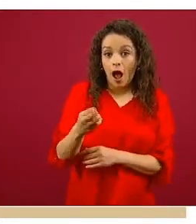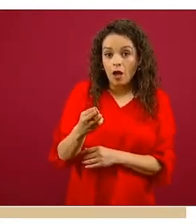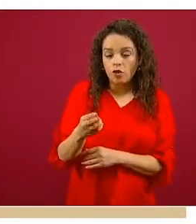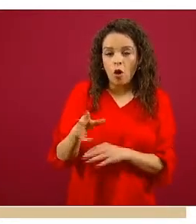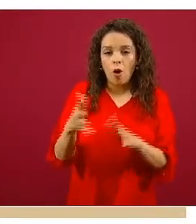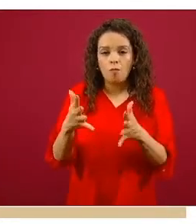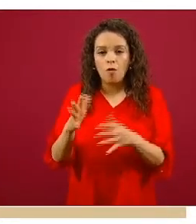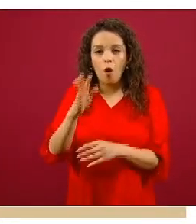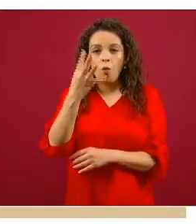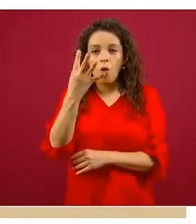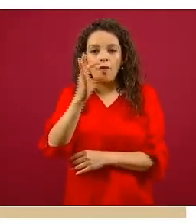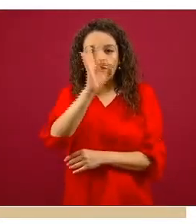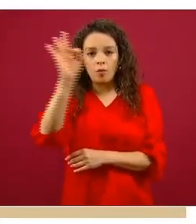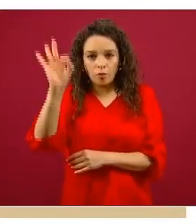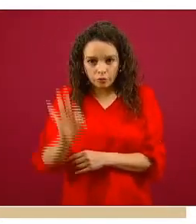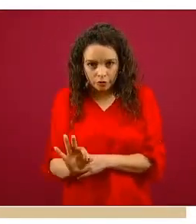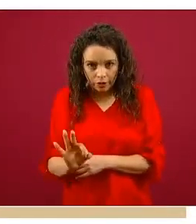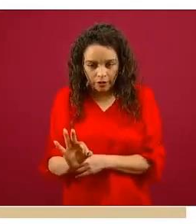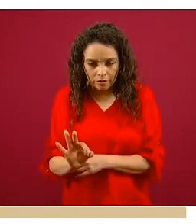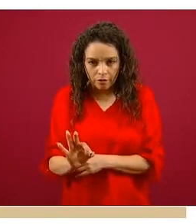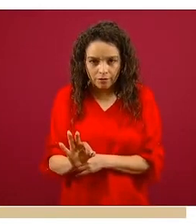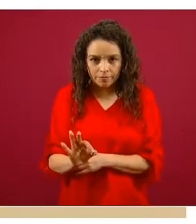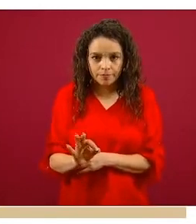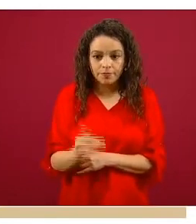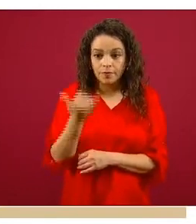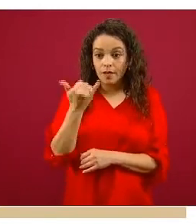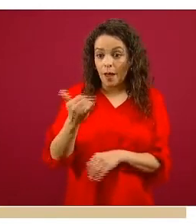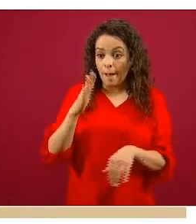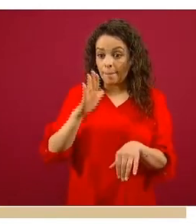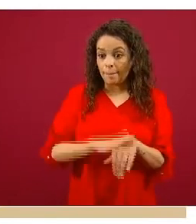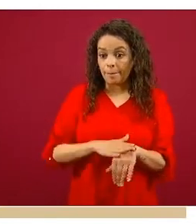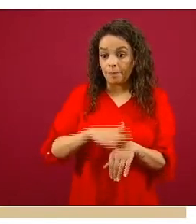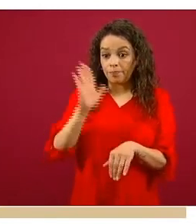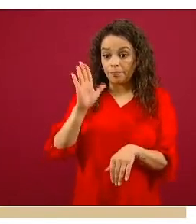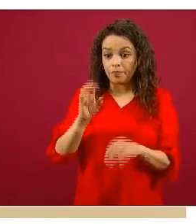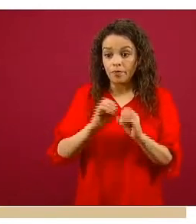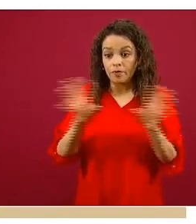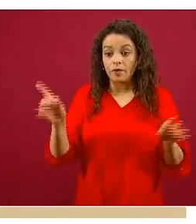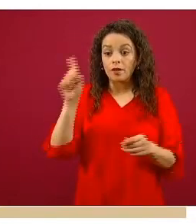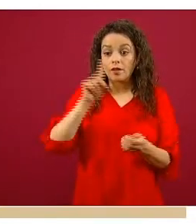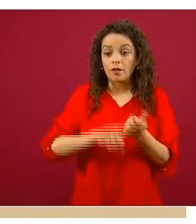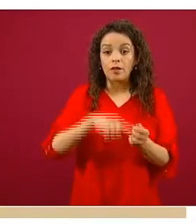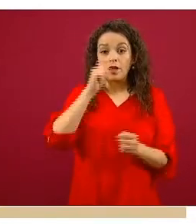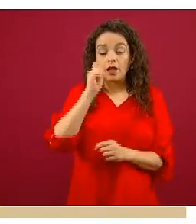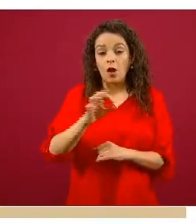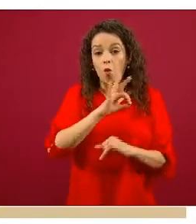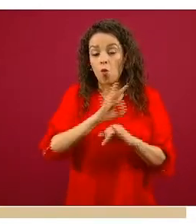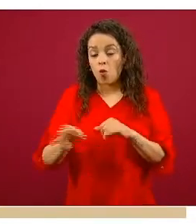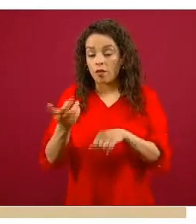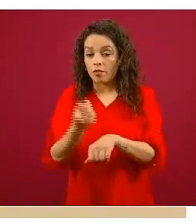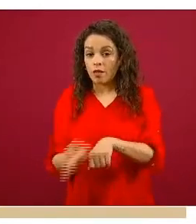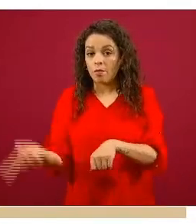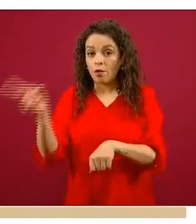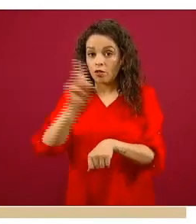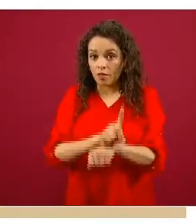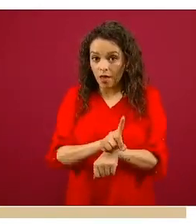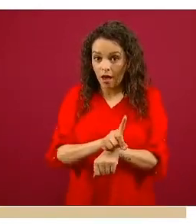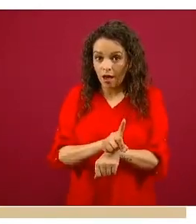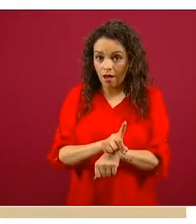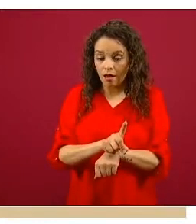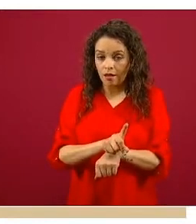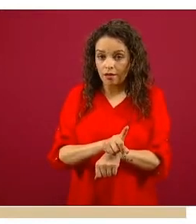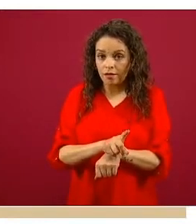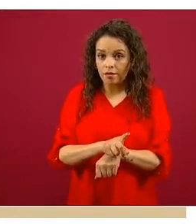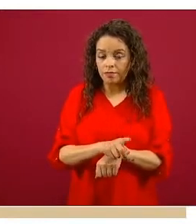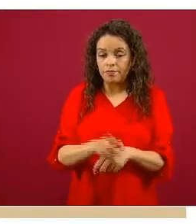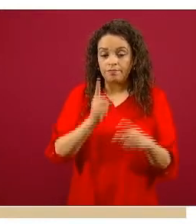4%, y el cambio que vemos en el último día, siempre cortamos los últimos 7 días